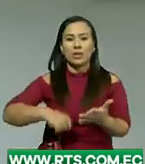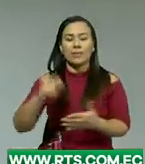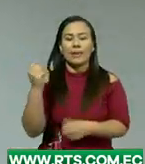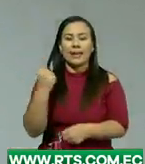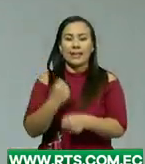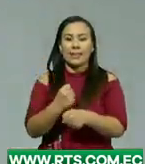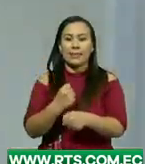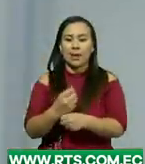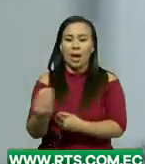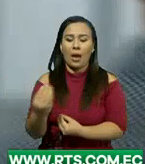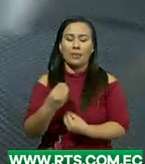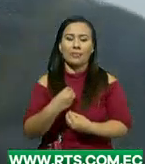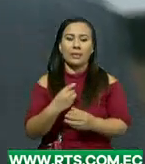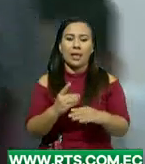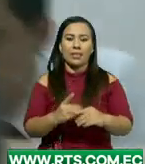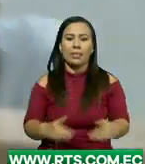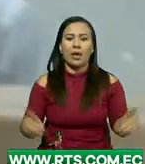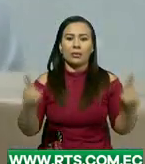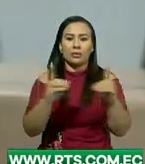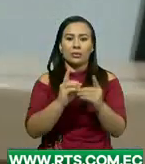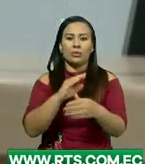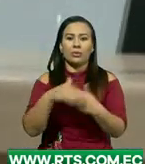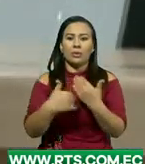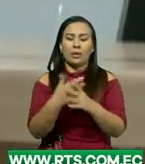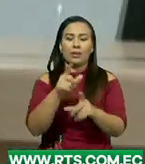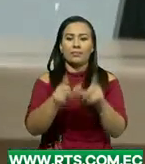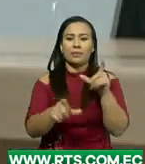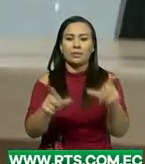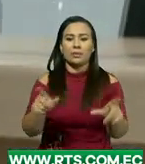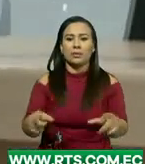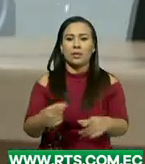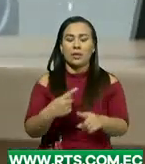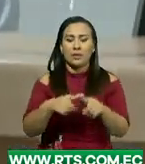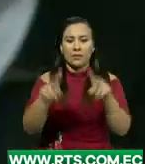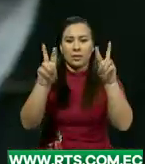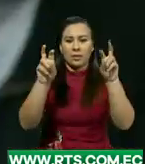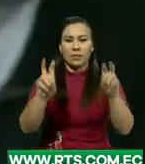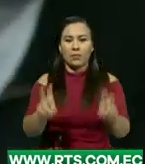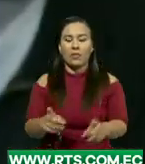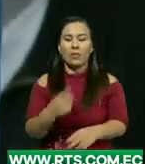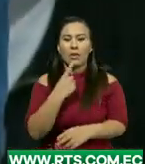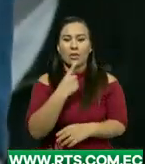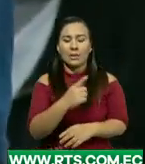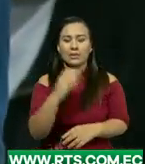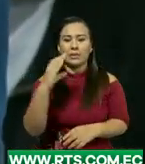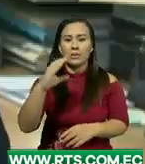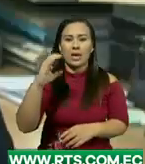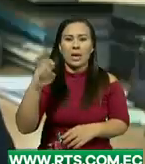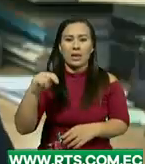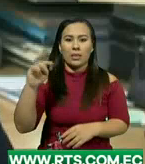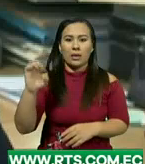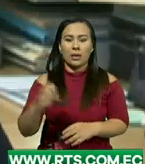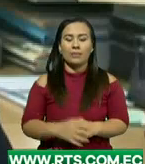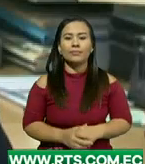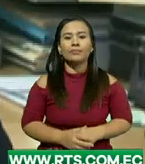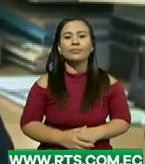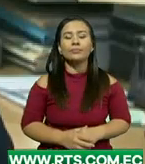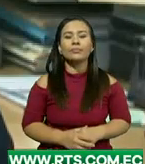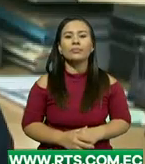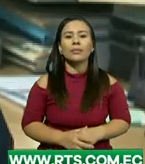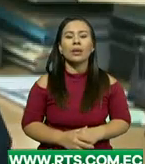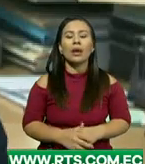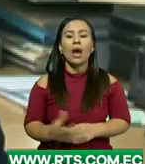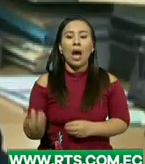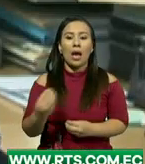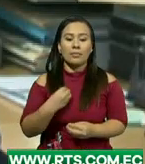la base de datos de todos los extranjeros con ciertas especificaciones requeridas por el CNE. Específicamente, el Registro Civil para